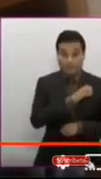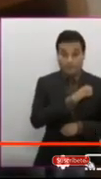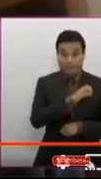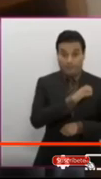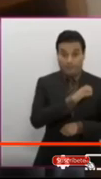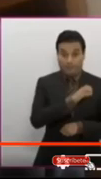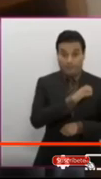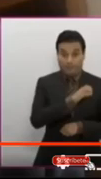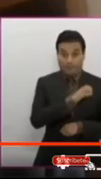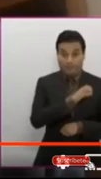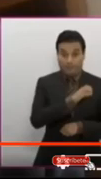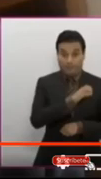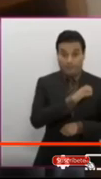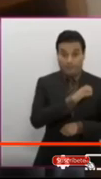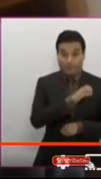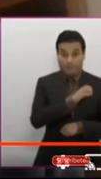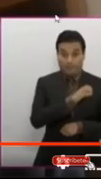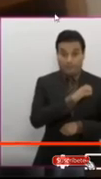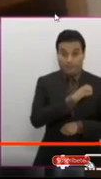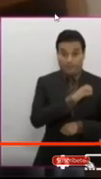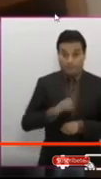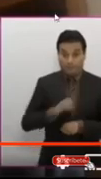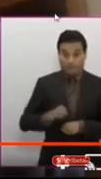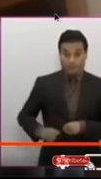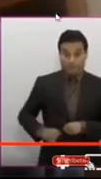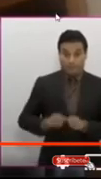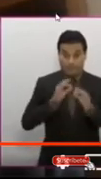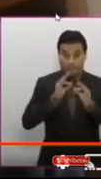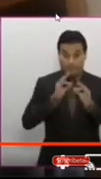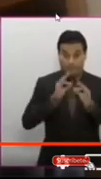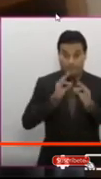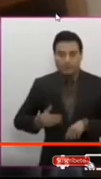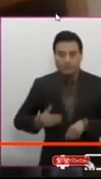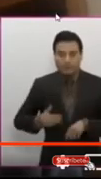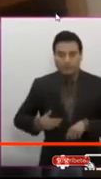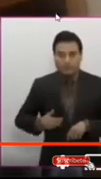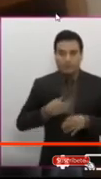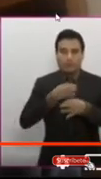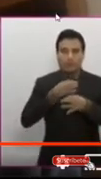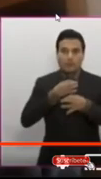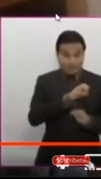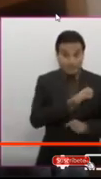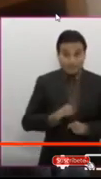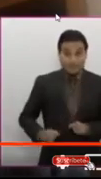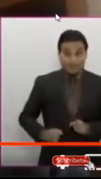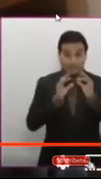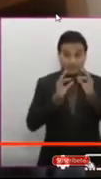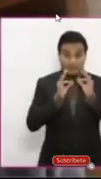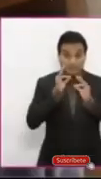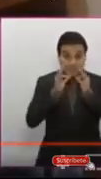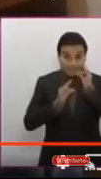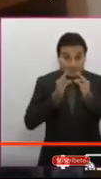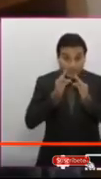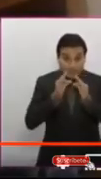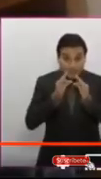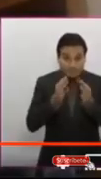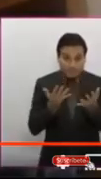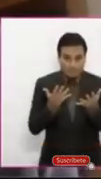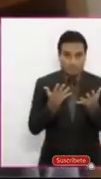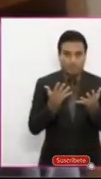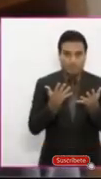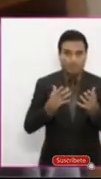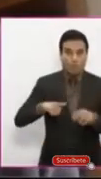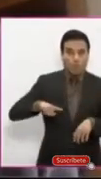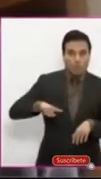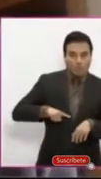por cuatro meses por eso otros tres digo porque quiero al campo difusión de campañas